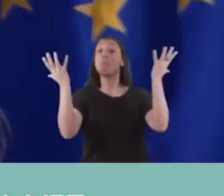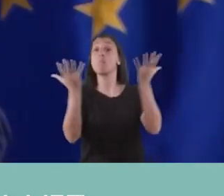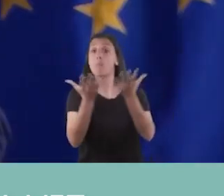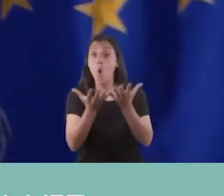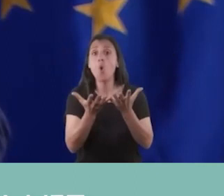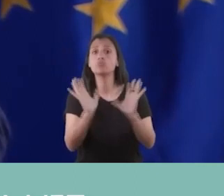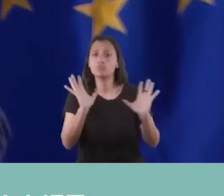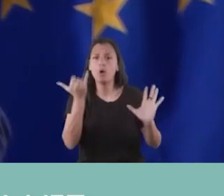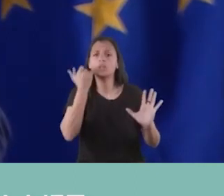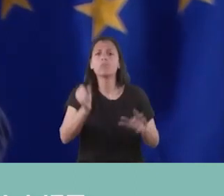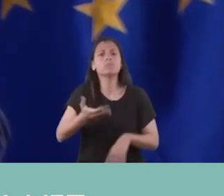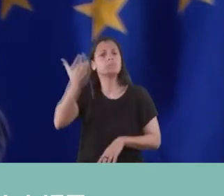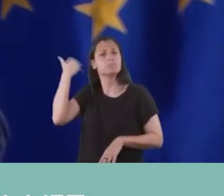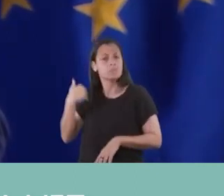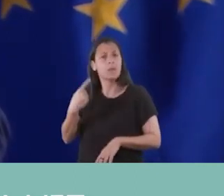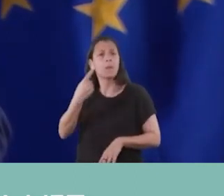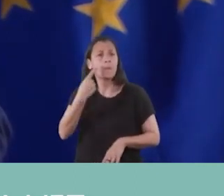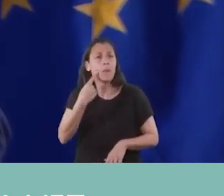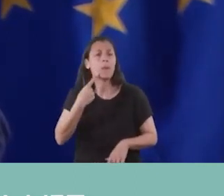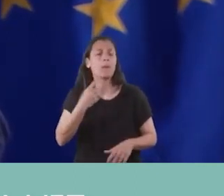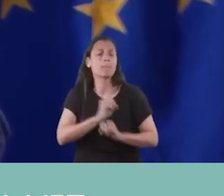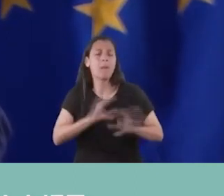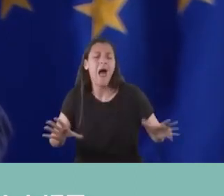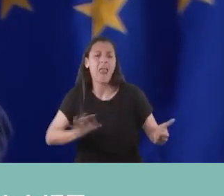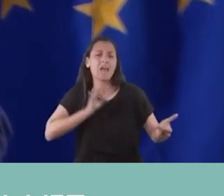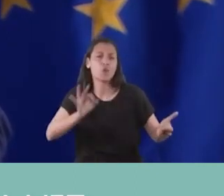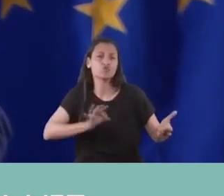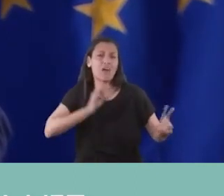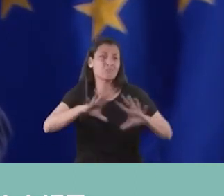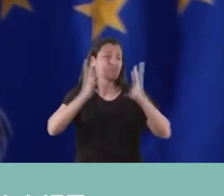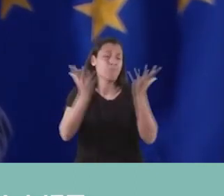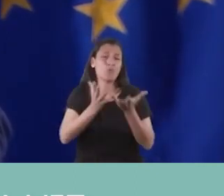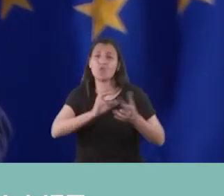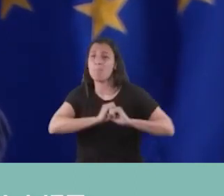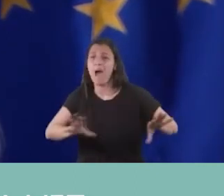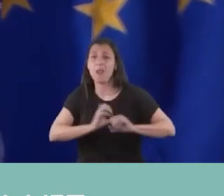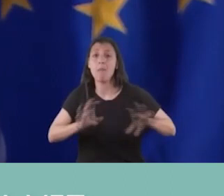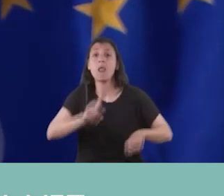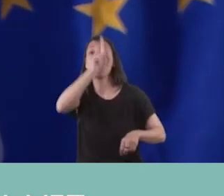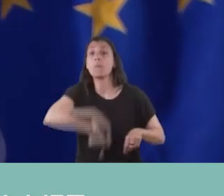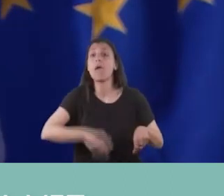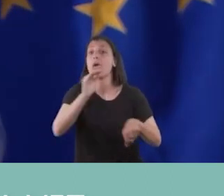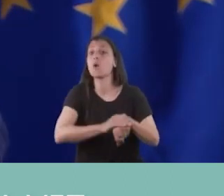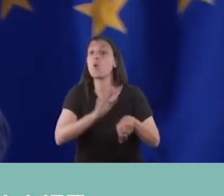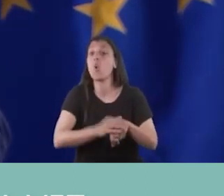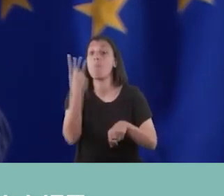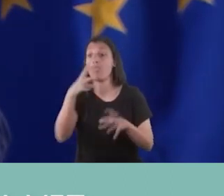ha vivido mal por muchos años, también fue producto de una bipolaridad entre dos